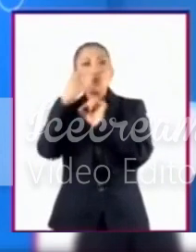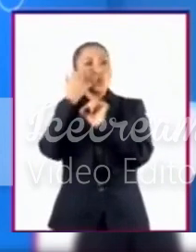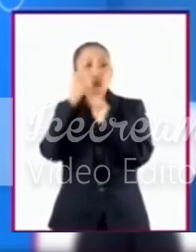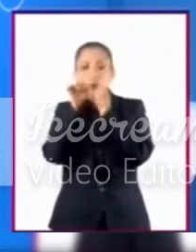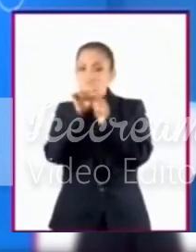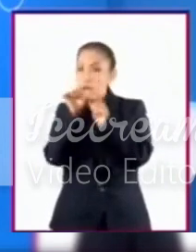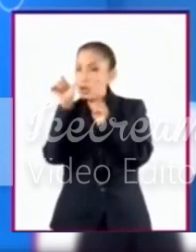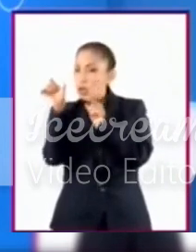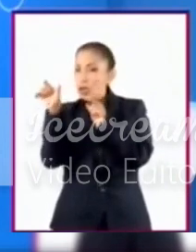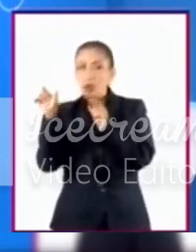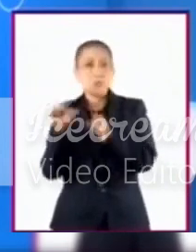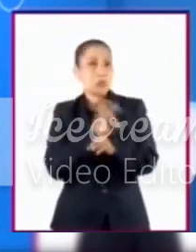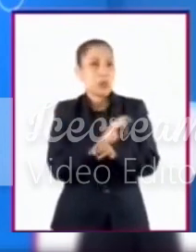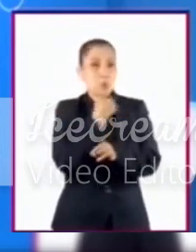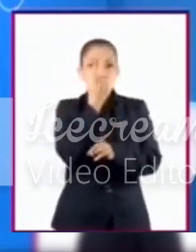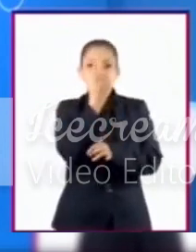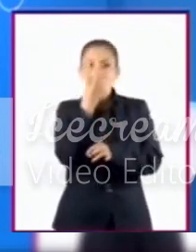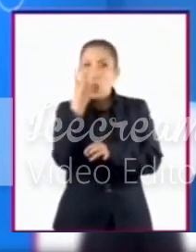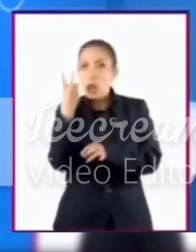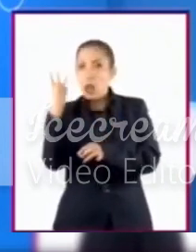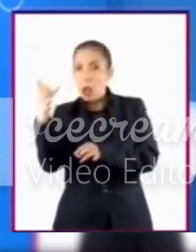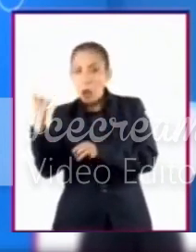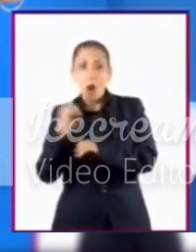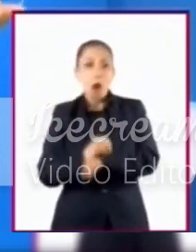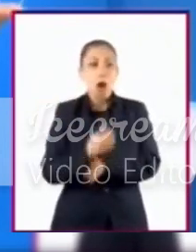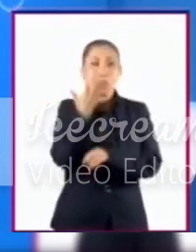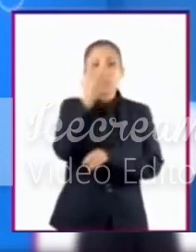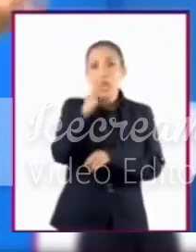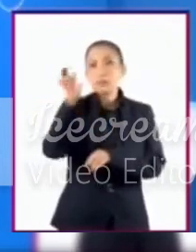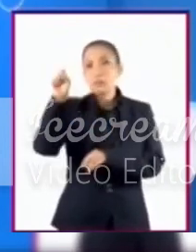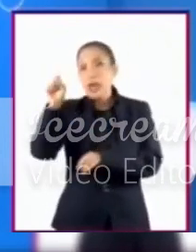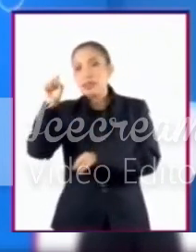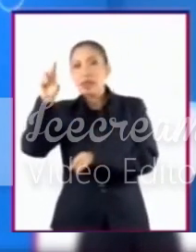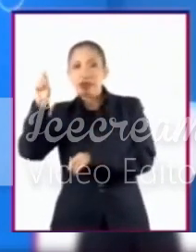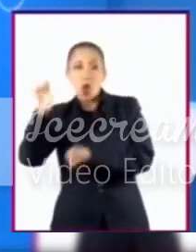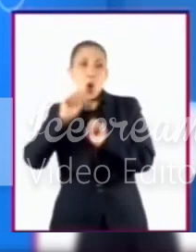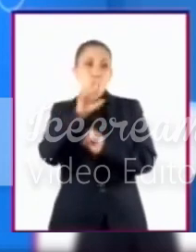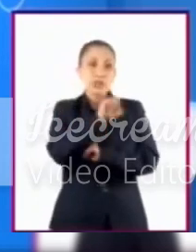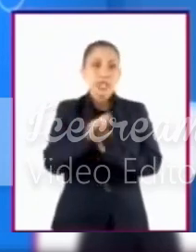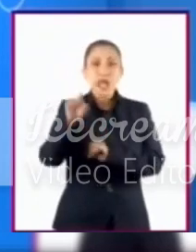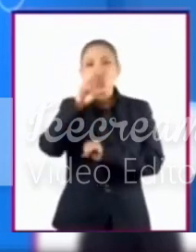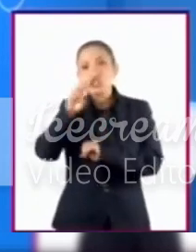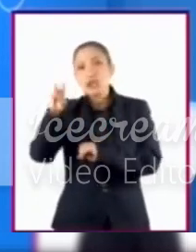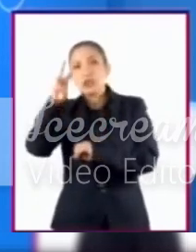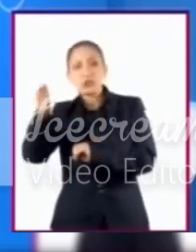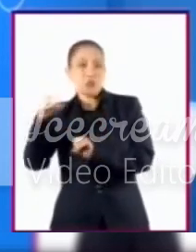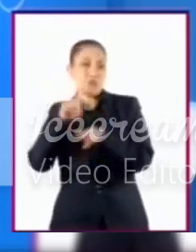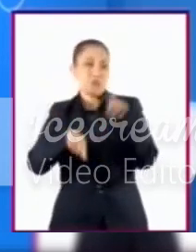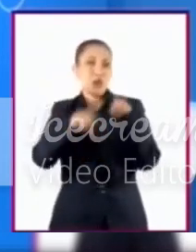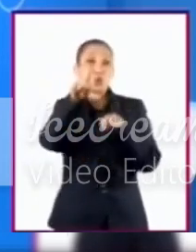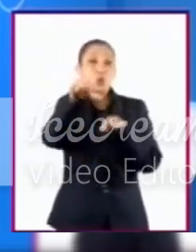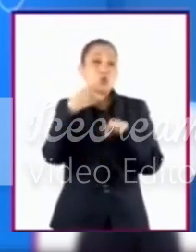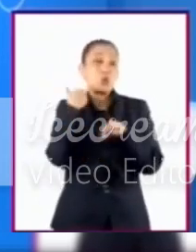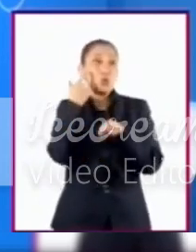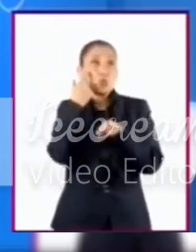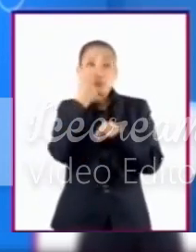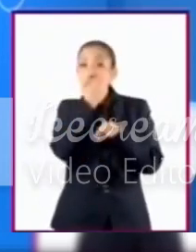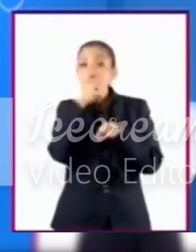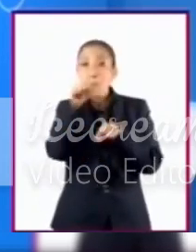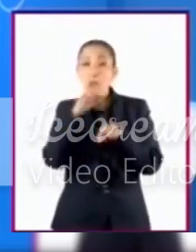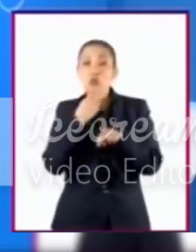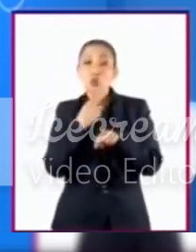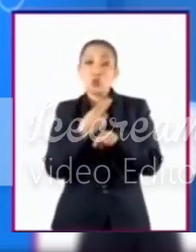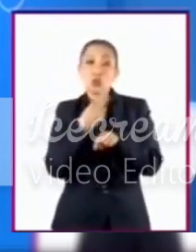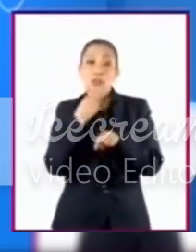necesiten. Pueden ir de 1 en 1, de 10 en 10 o de 100 en 100. Usen la escala que les sea